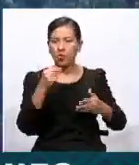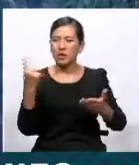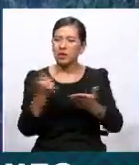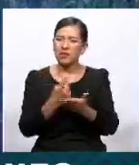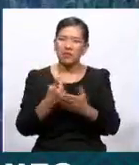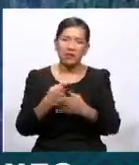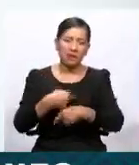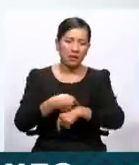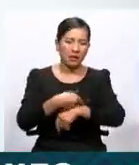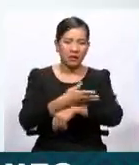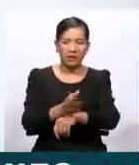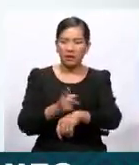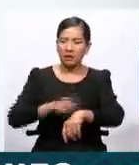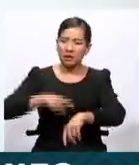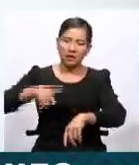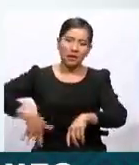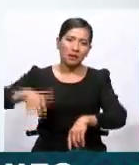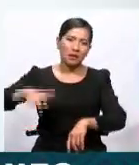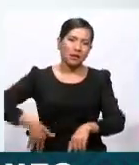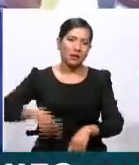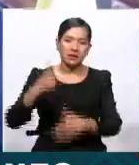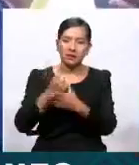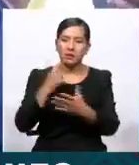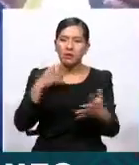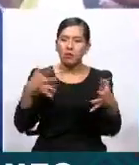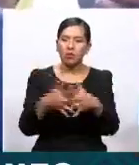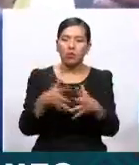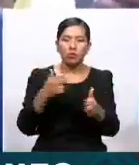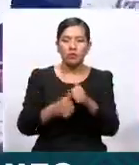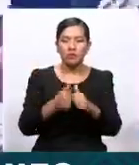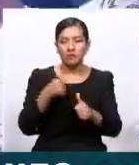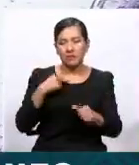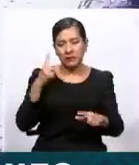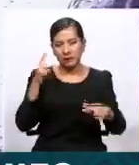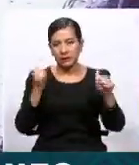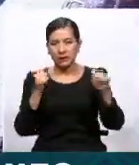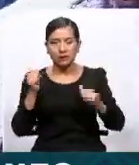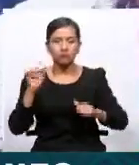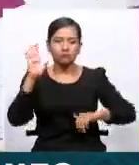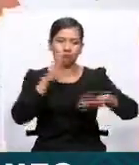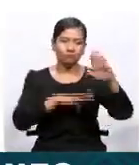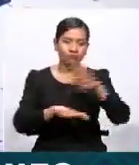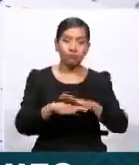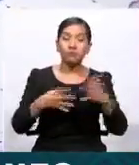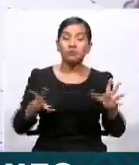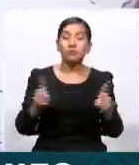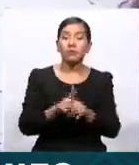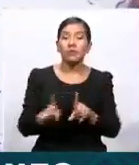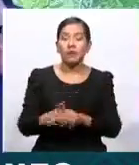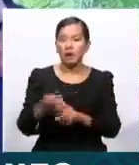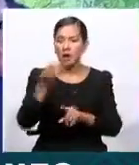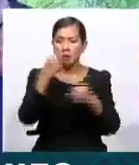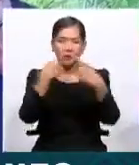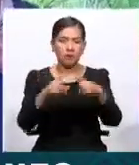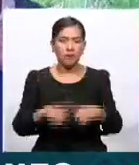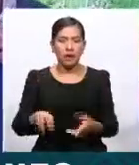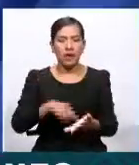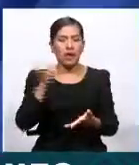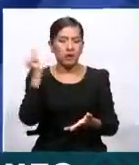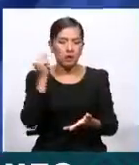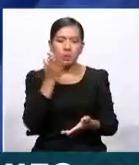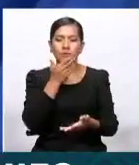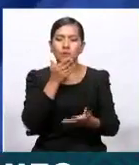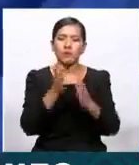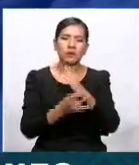Siempre existe algo que obstaculiza. Más de 8 toneladas de alimentos, entre arroz, azúcar, aceite,